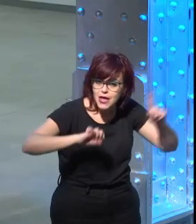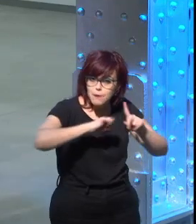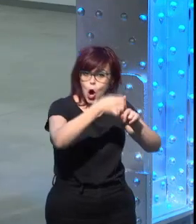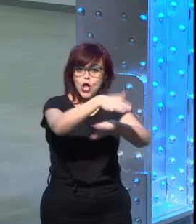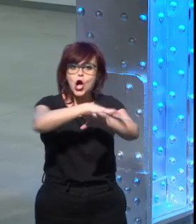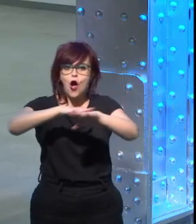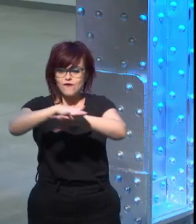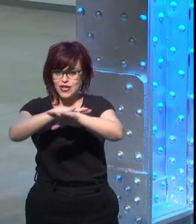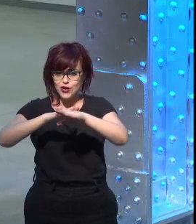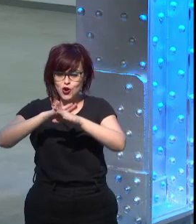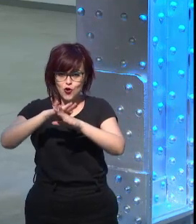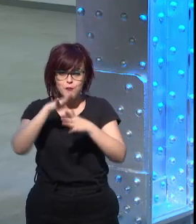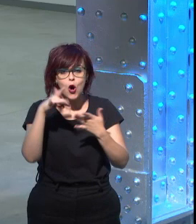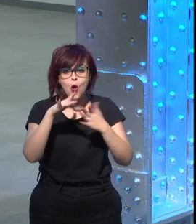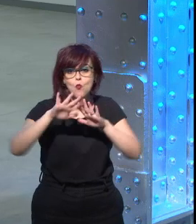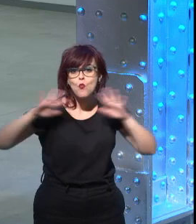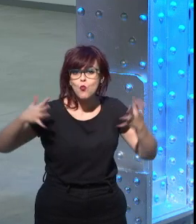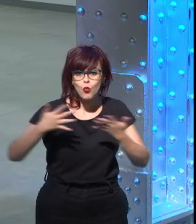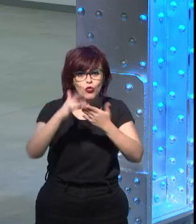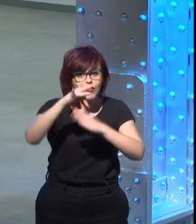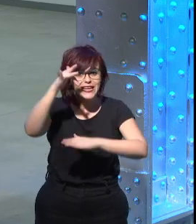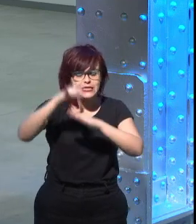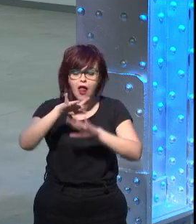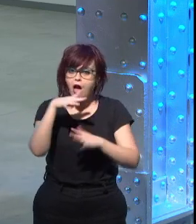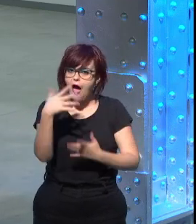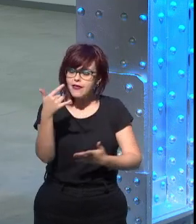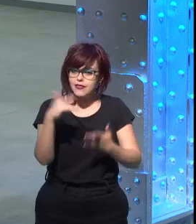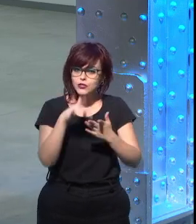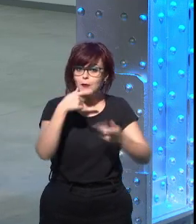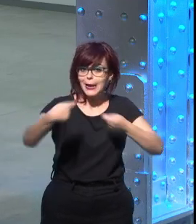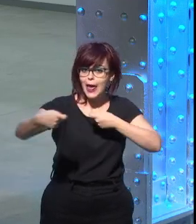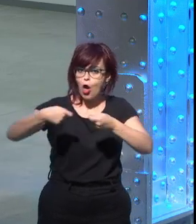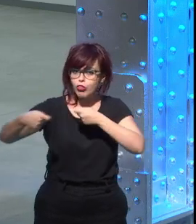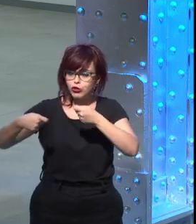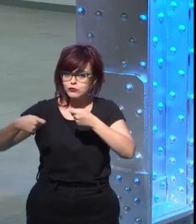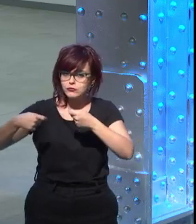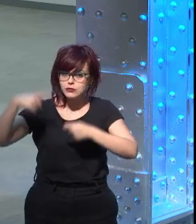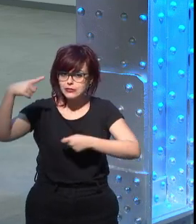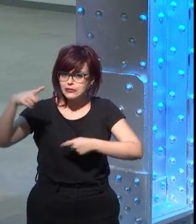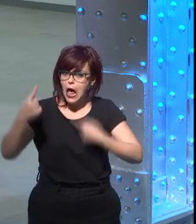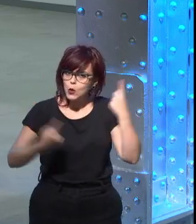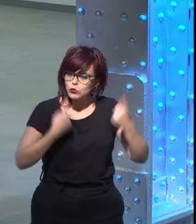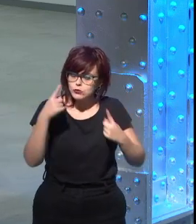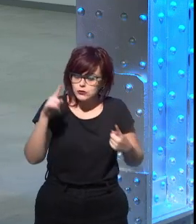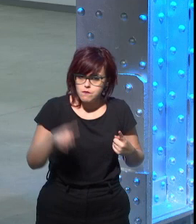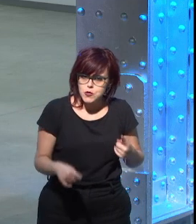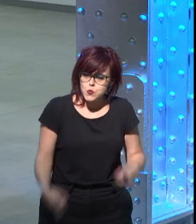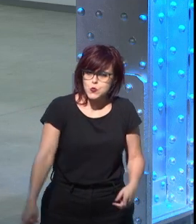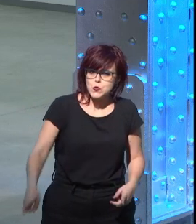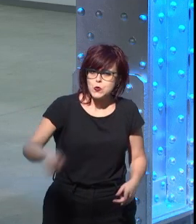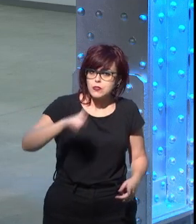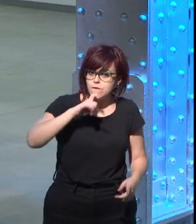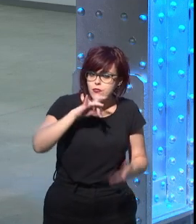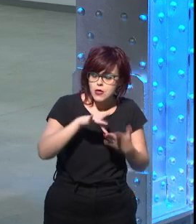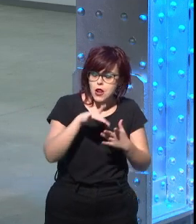los gobiernos. Y además en el mundo digital hay disrupciones de los negocios que son durísimas